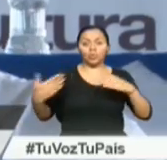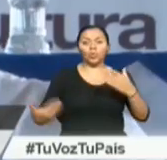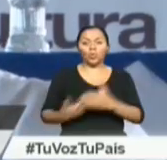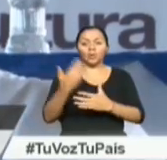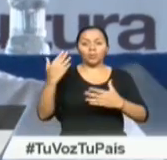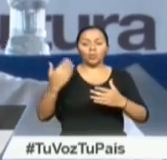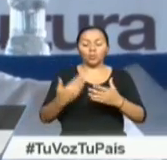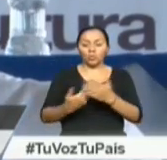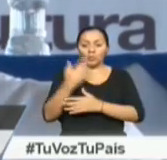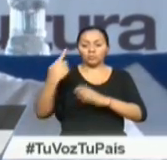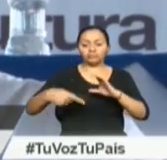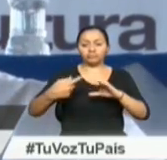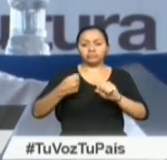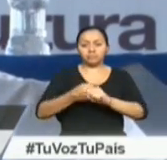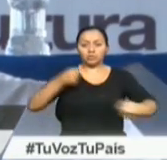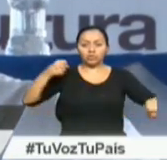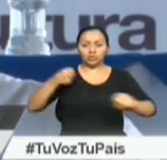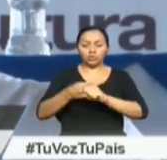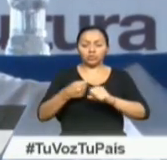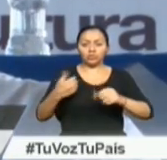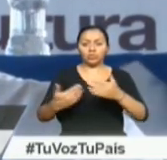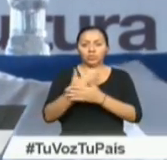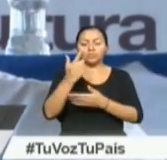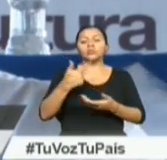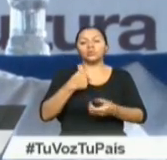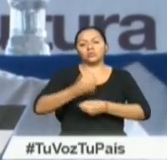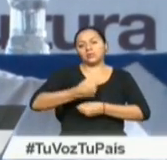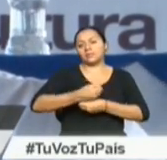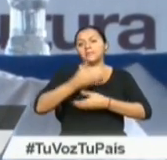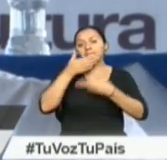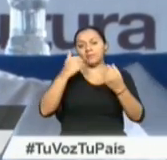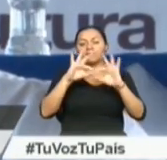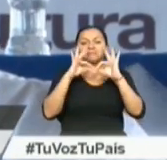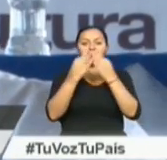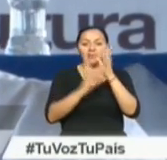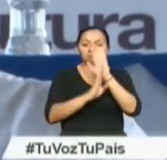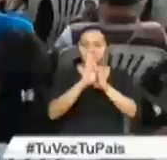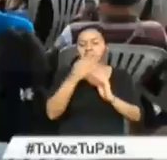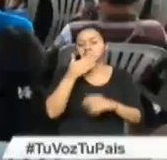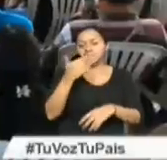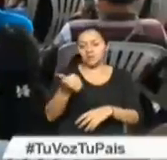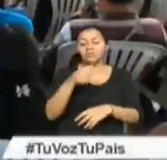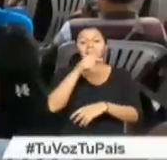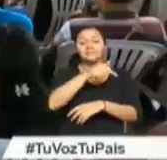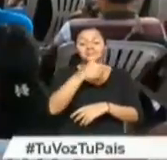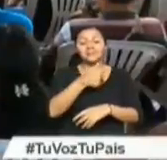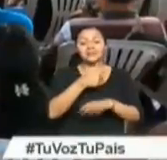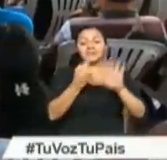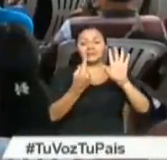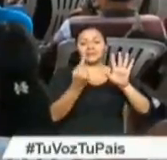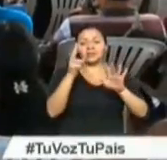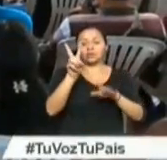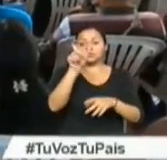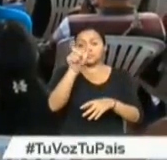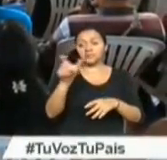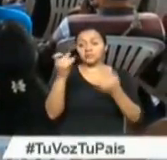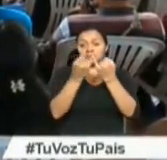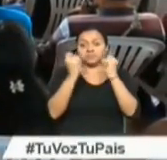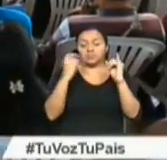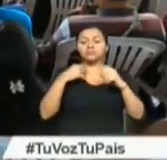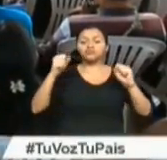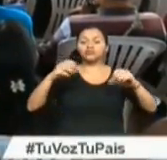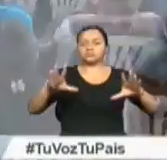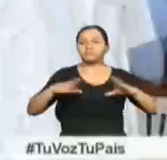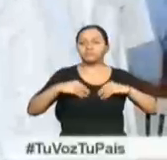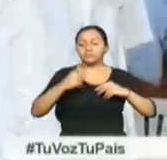para el beneficio mío, de mi familia. El caso de Aponte se suma al de 62 pescadores independientes y